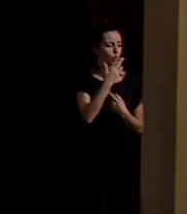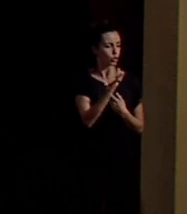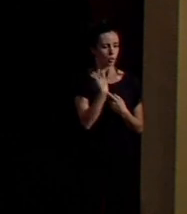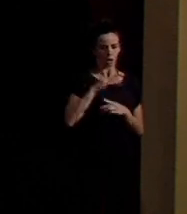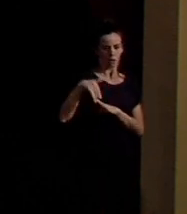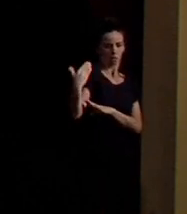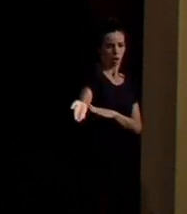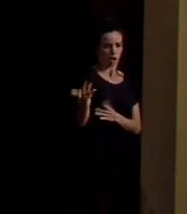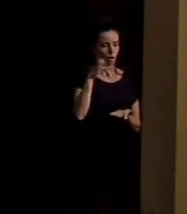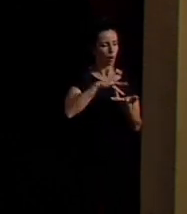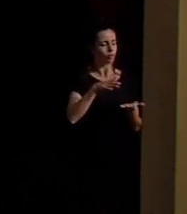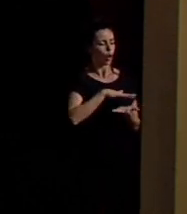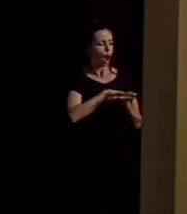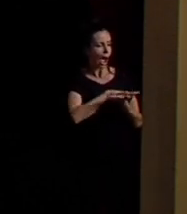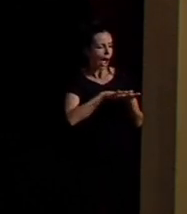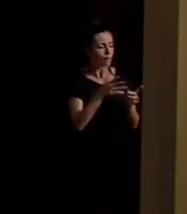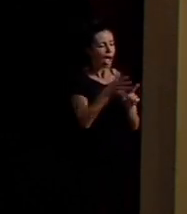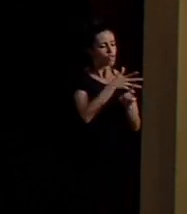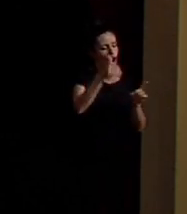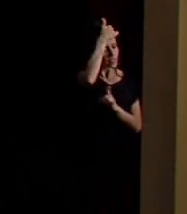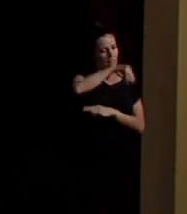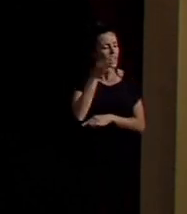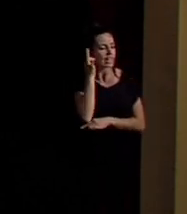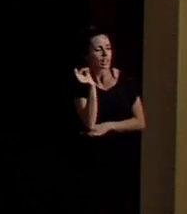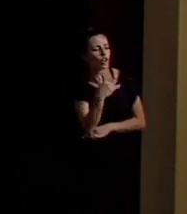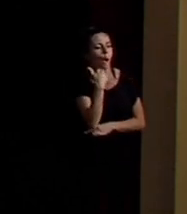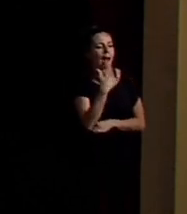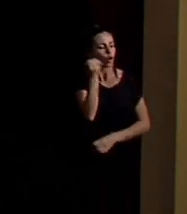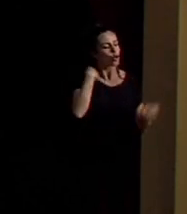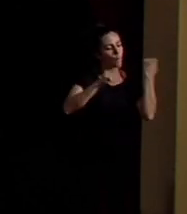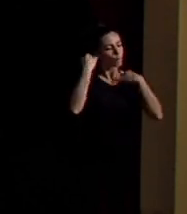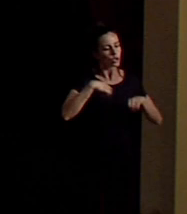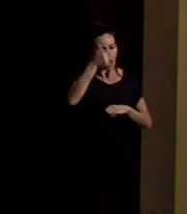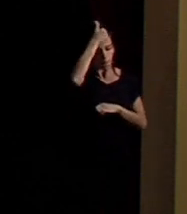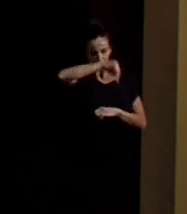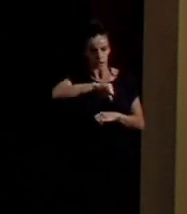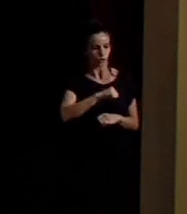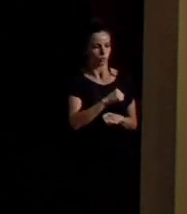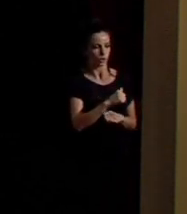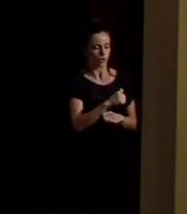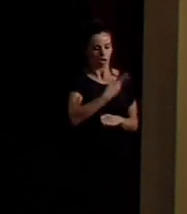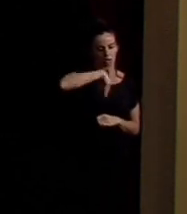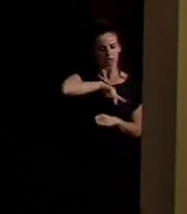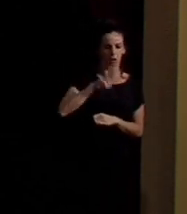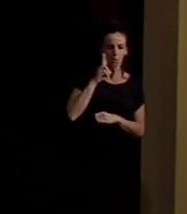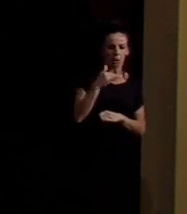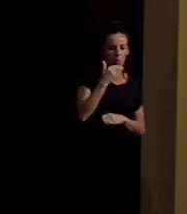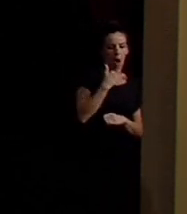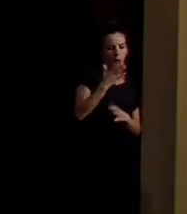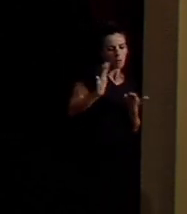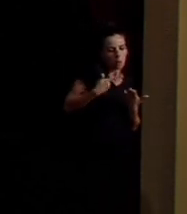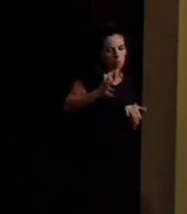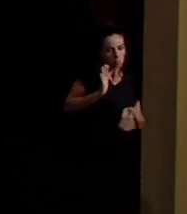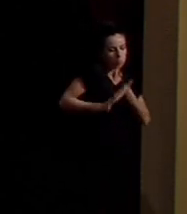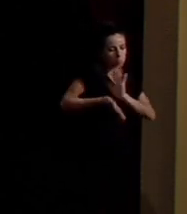habla de la violencia de género o cuando se habla de cualquier práctica machista, ¿no? Lo habitual es que la mayoría tendamos a verlo como algo que sucede fuera de